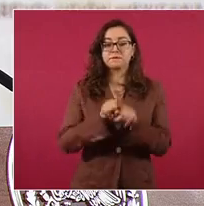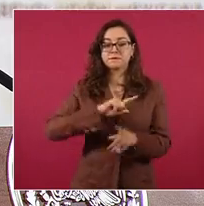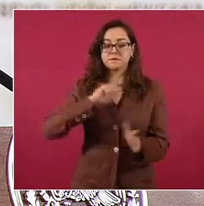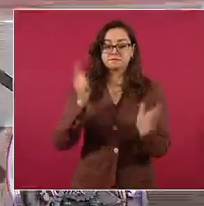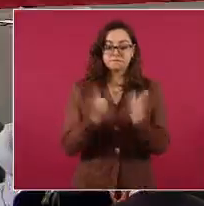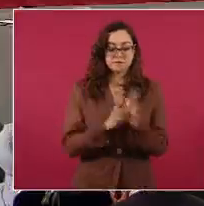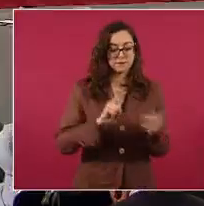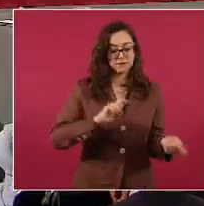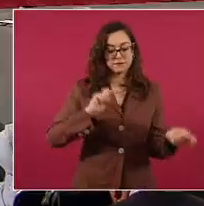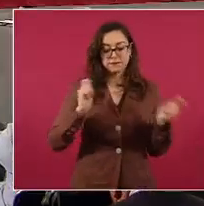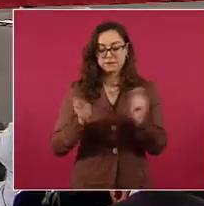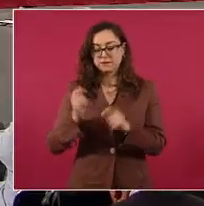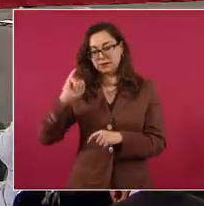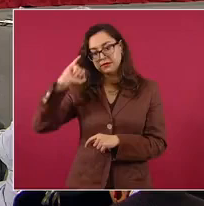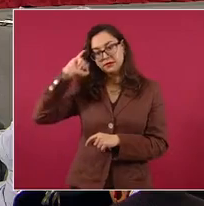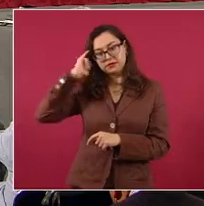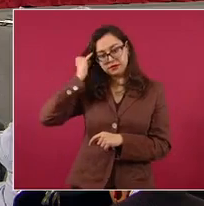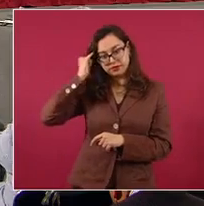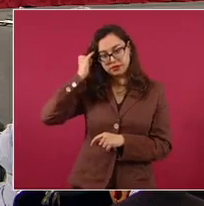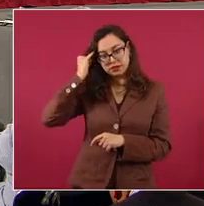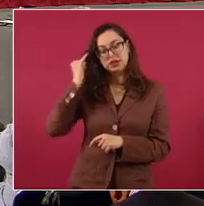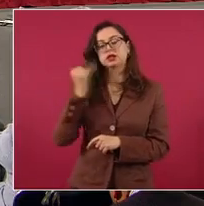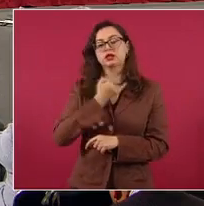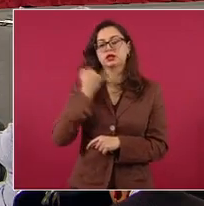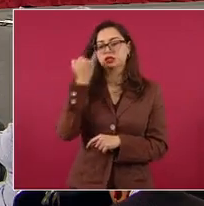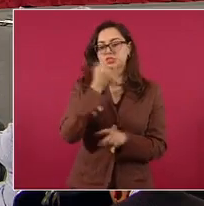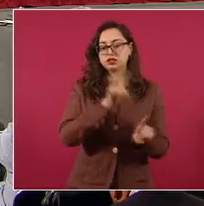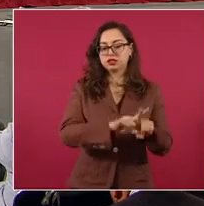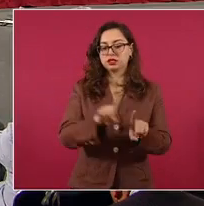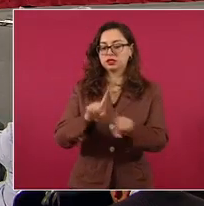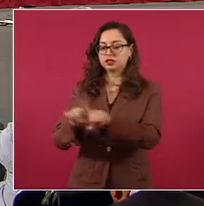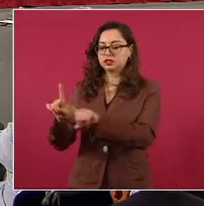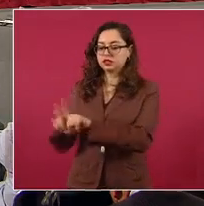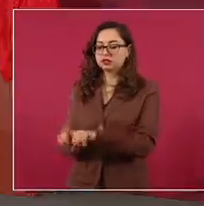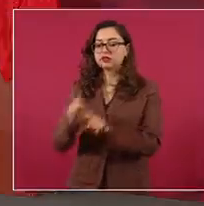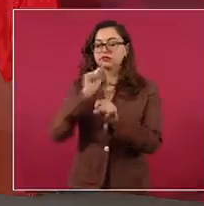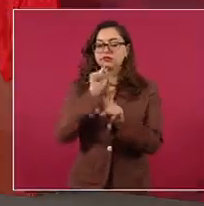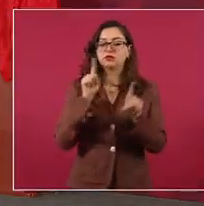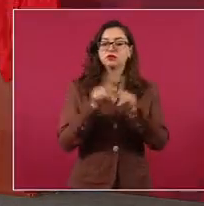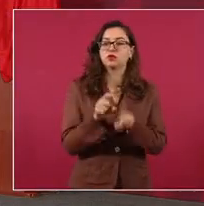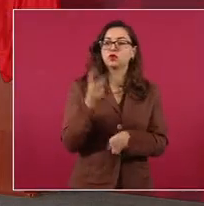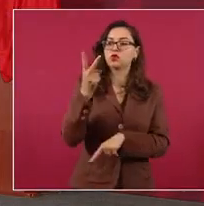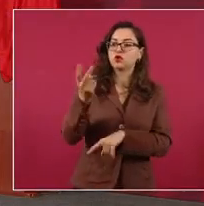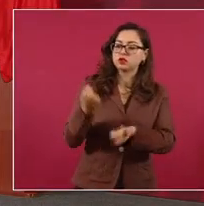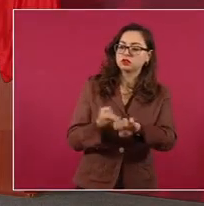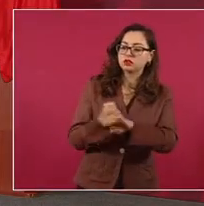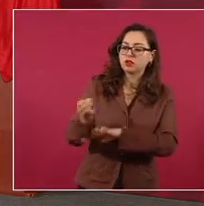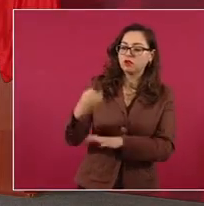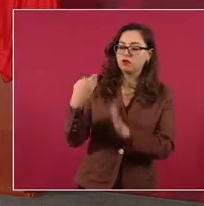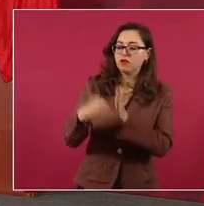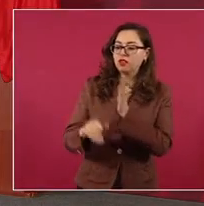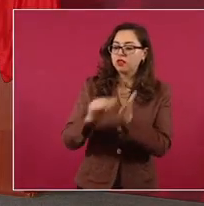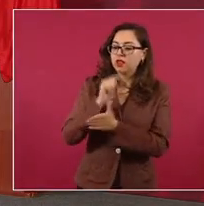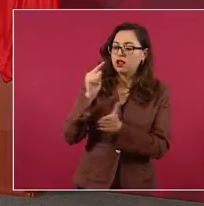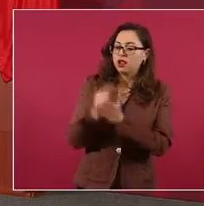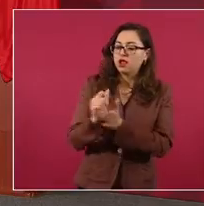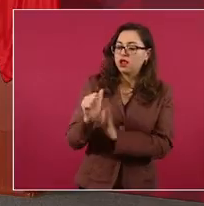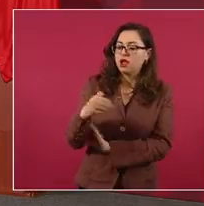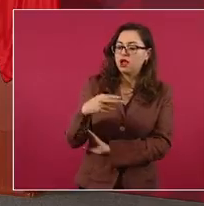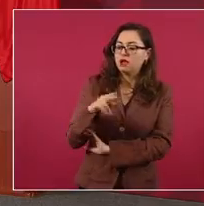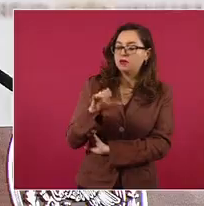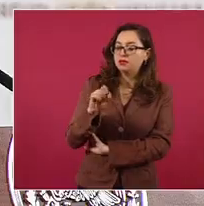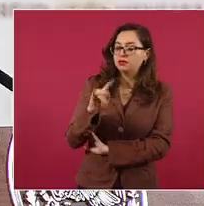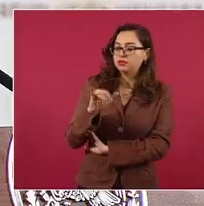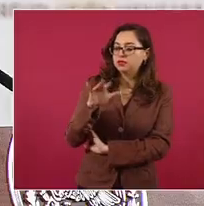indígenas, se acompaña a dos entidades para que ya cuenten con leyes amnistía y se ha instalado el Comité de